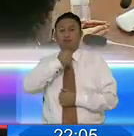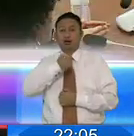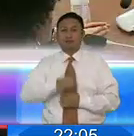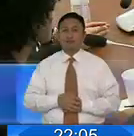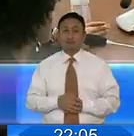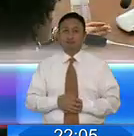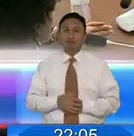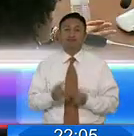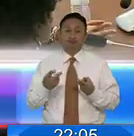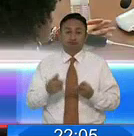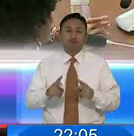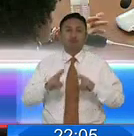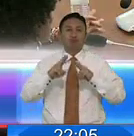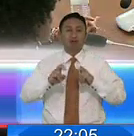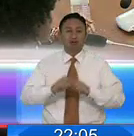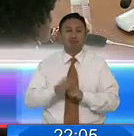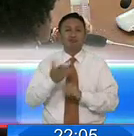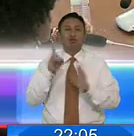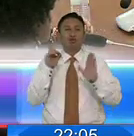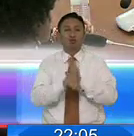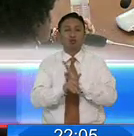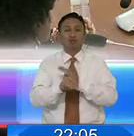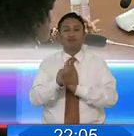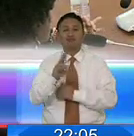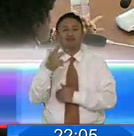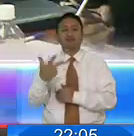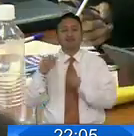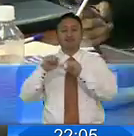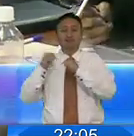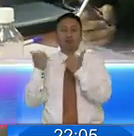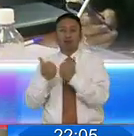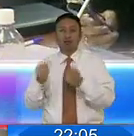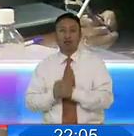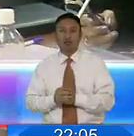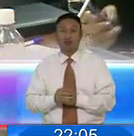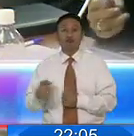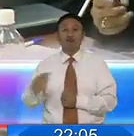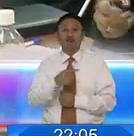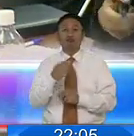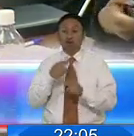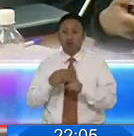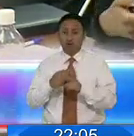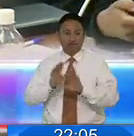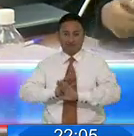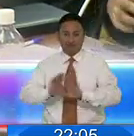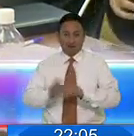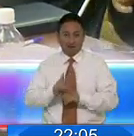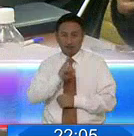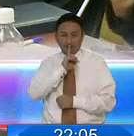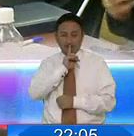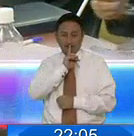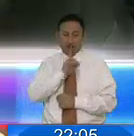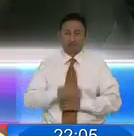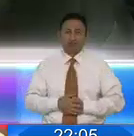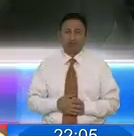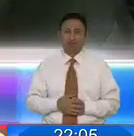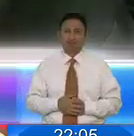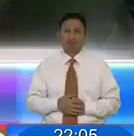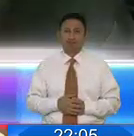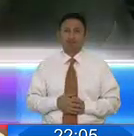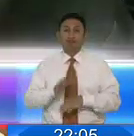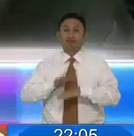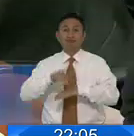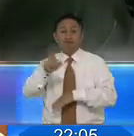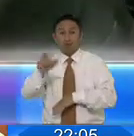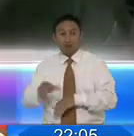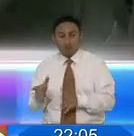se investiga una denuncia contra tres asambleístas salazar evitó dar los nombres de los denunciados por el delito de instigación